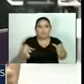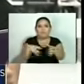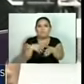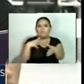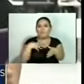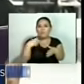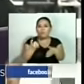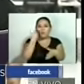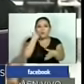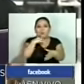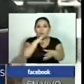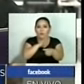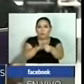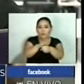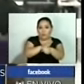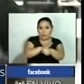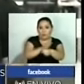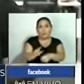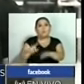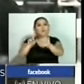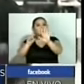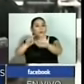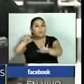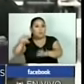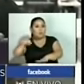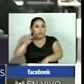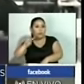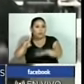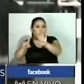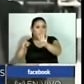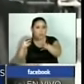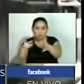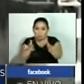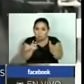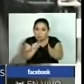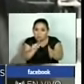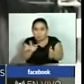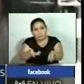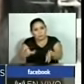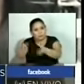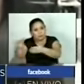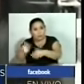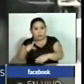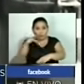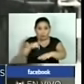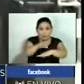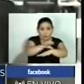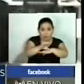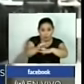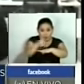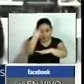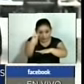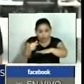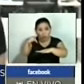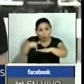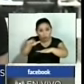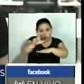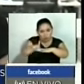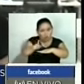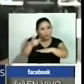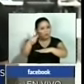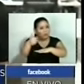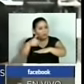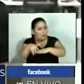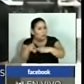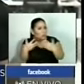recuperados del coronavirus y 6.261 altas epidemiológicas. Ecuador, a partir desde este lunes, empezaba con una